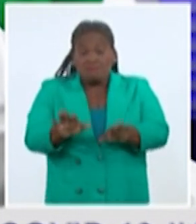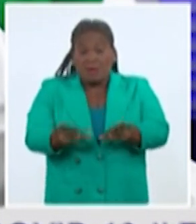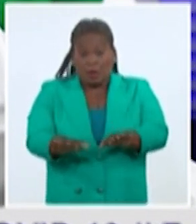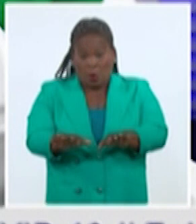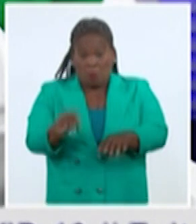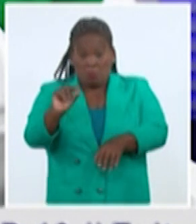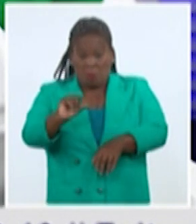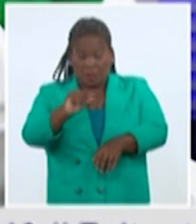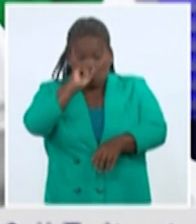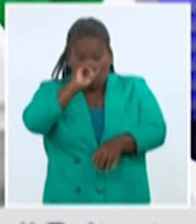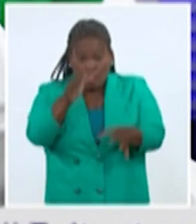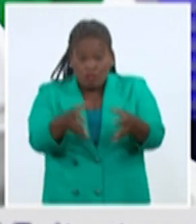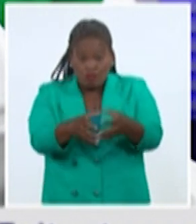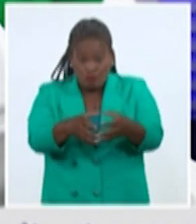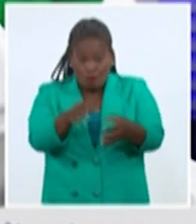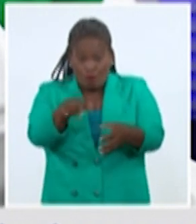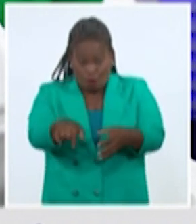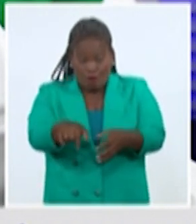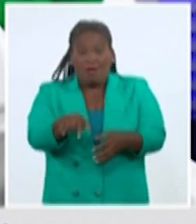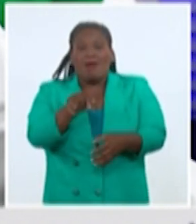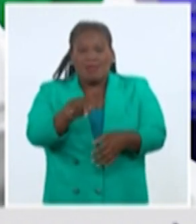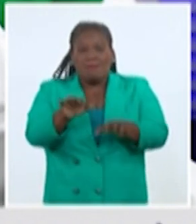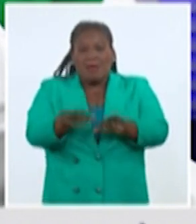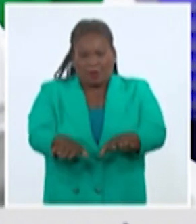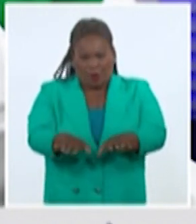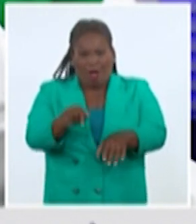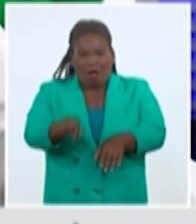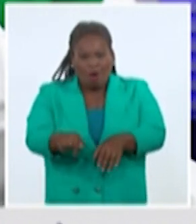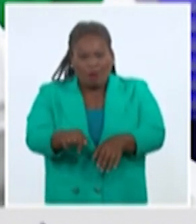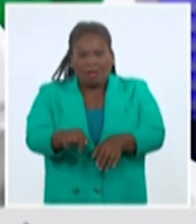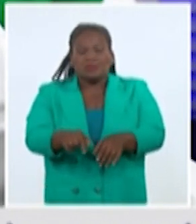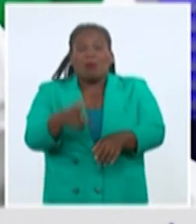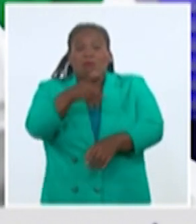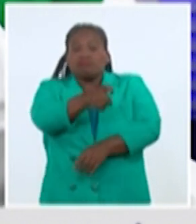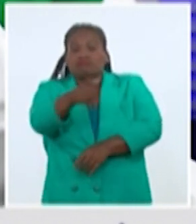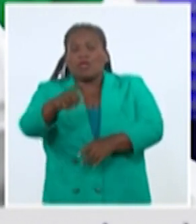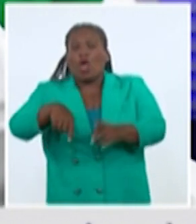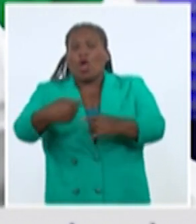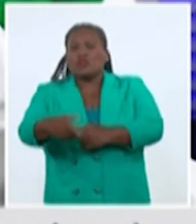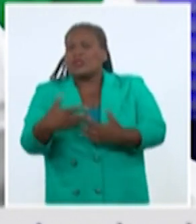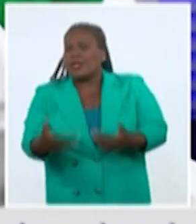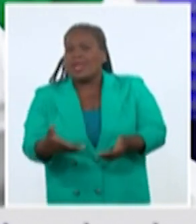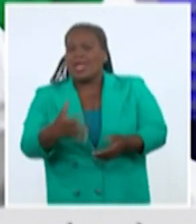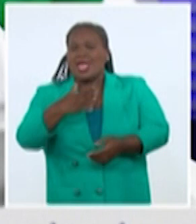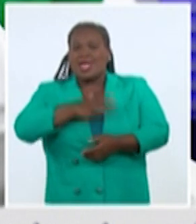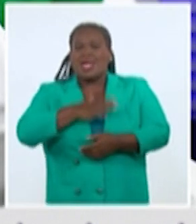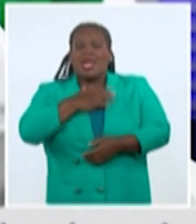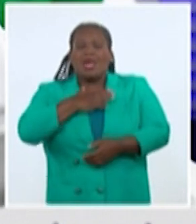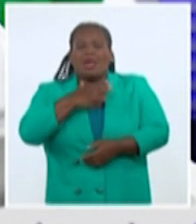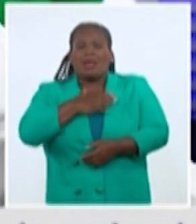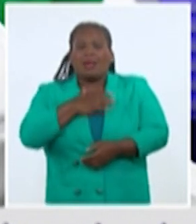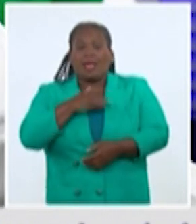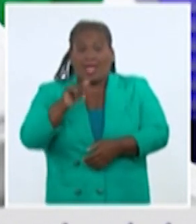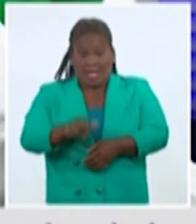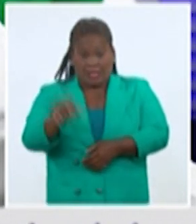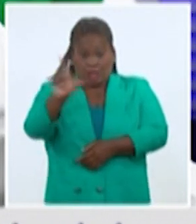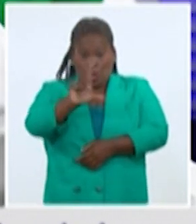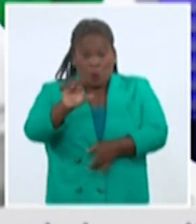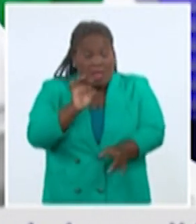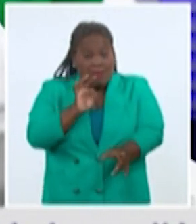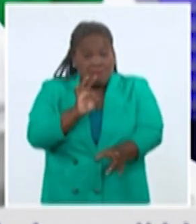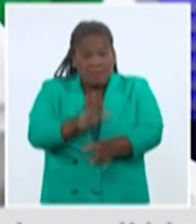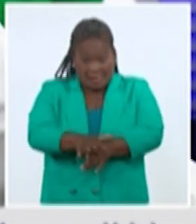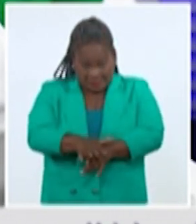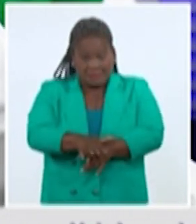este grupo pediátrico. Y este lunes se vacunan un grupo de personas adultas con esta vacuna